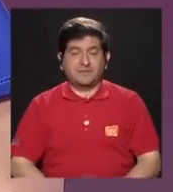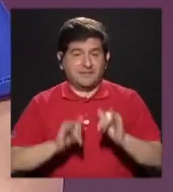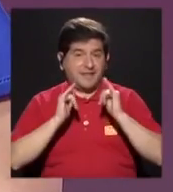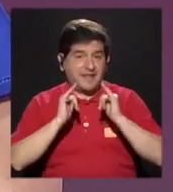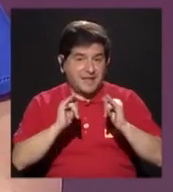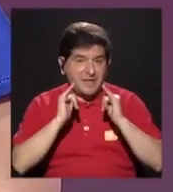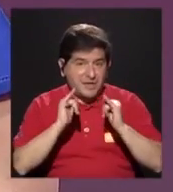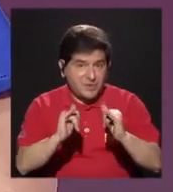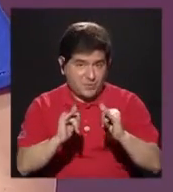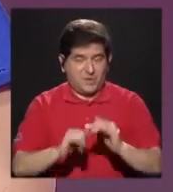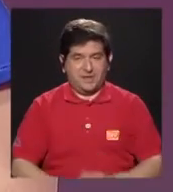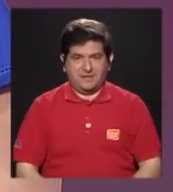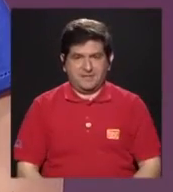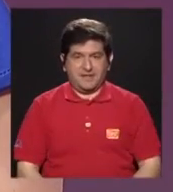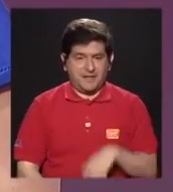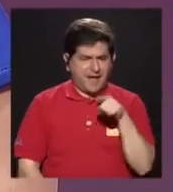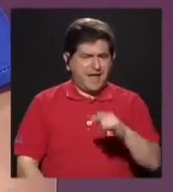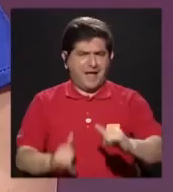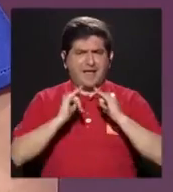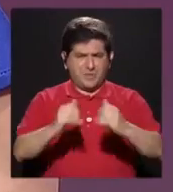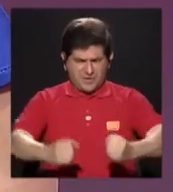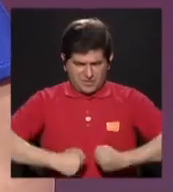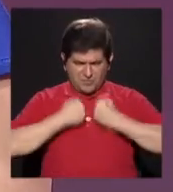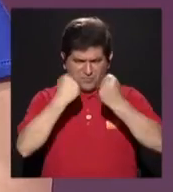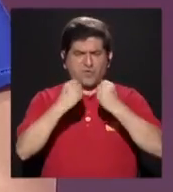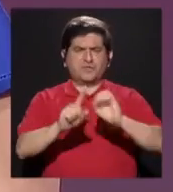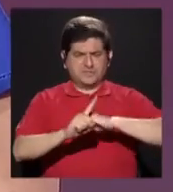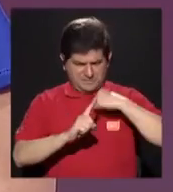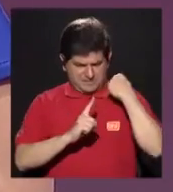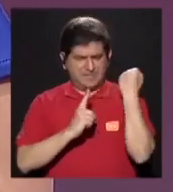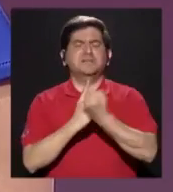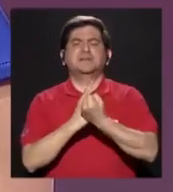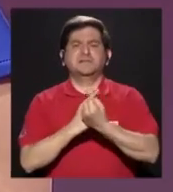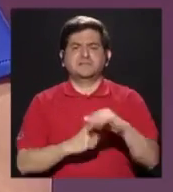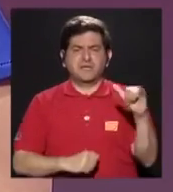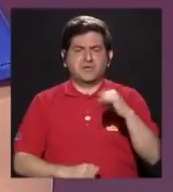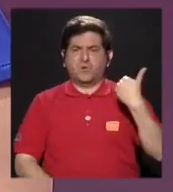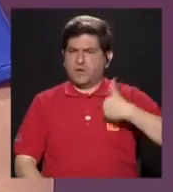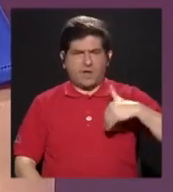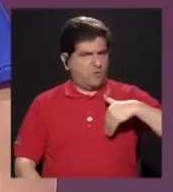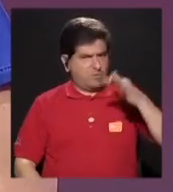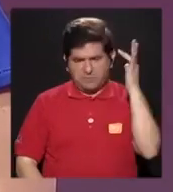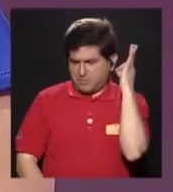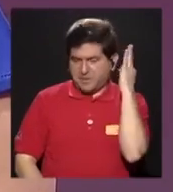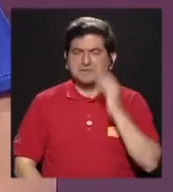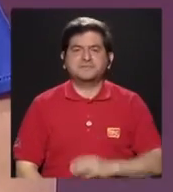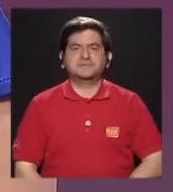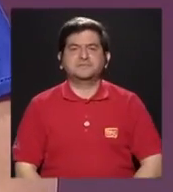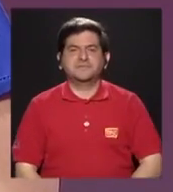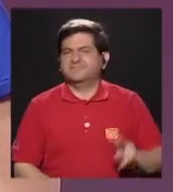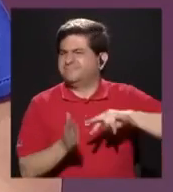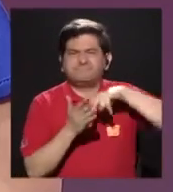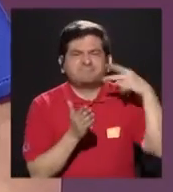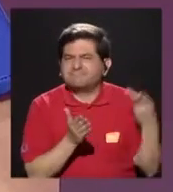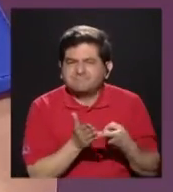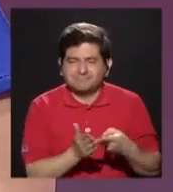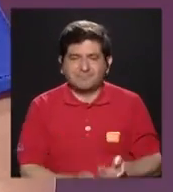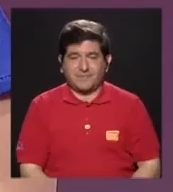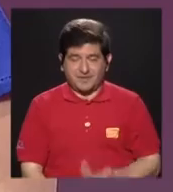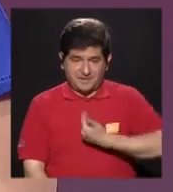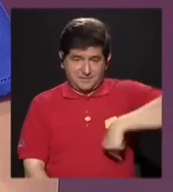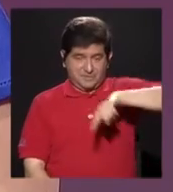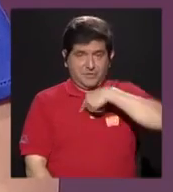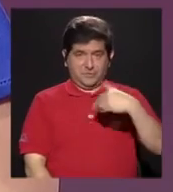y como la igualdad fortalece a la sociedad y fortalece a hombres y mujeres porque eso significa que si tenemos